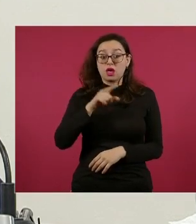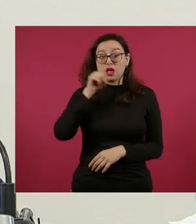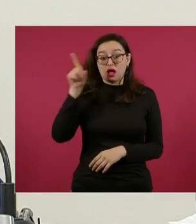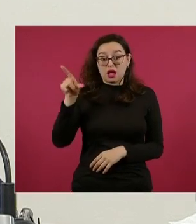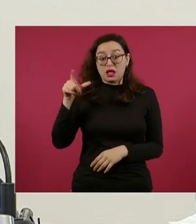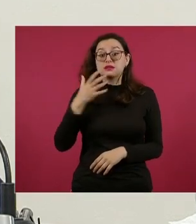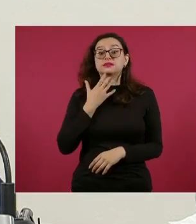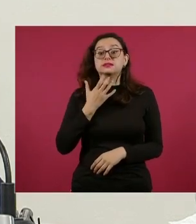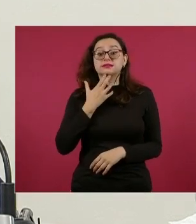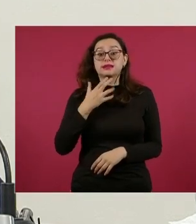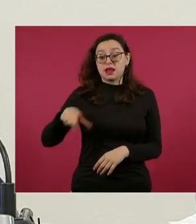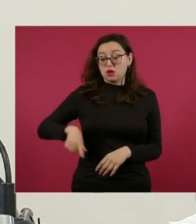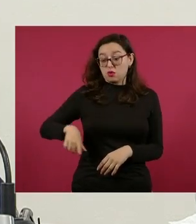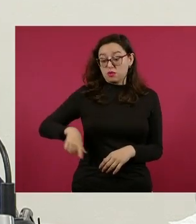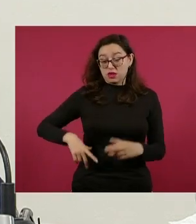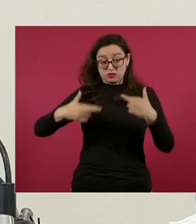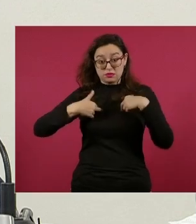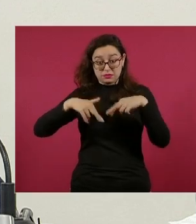gobierno de Israel en México